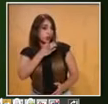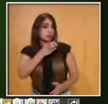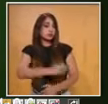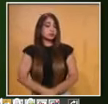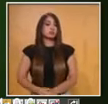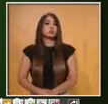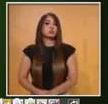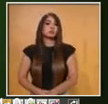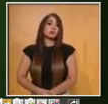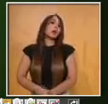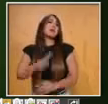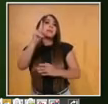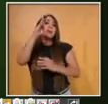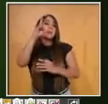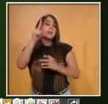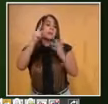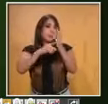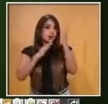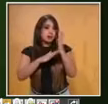Para